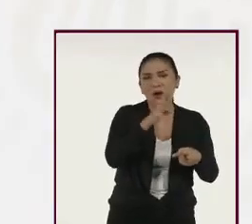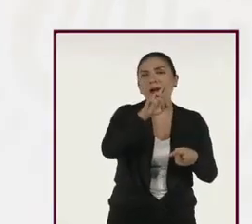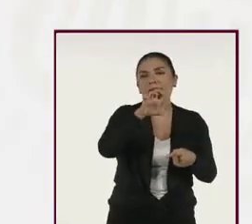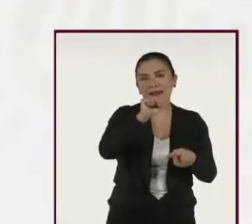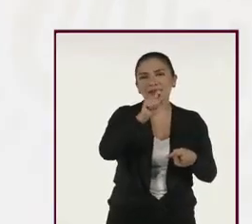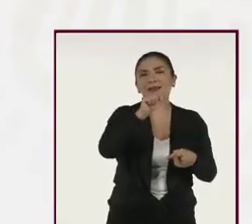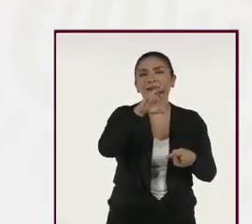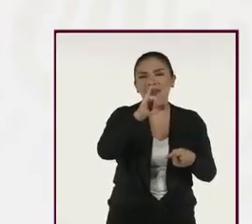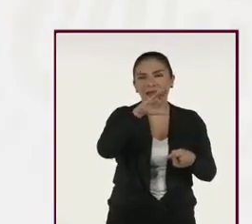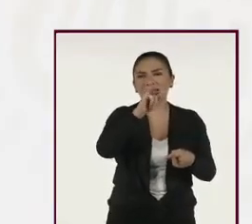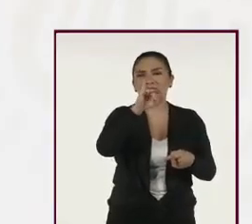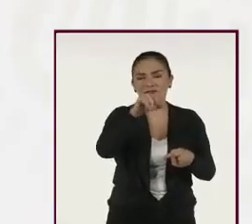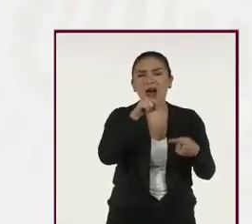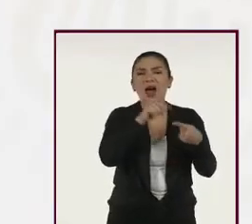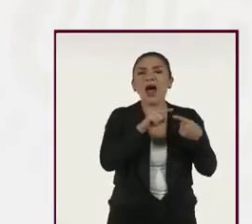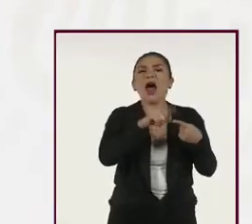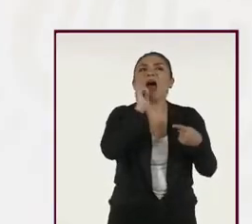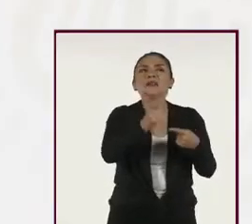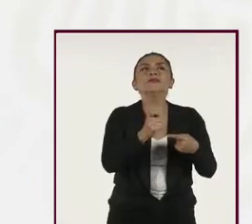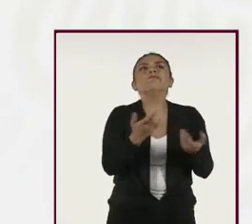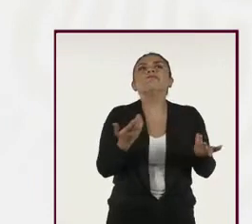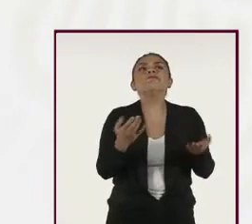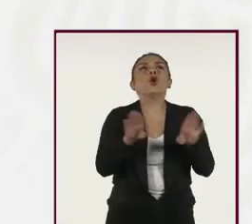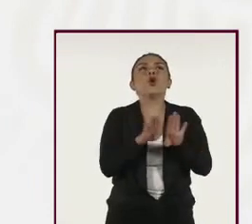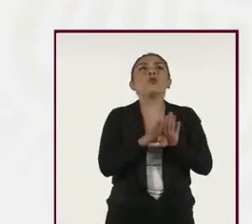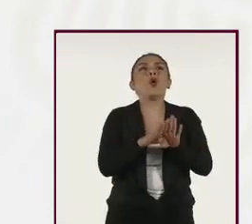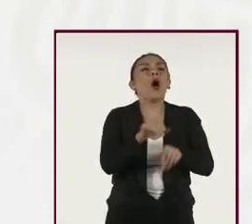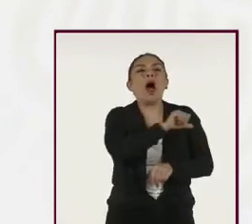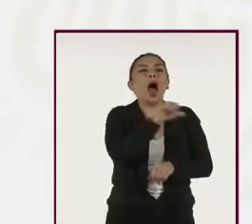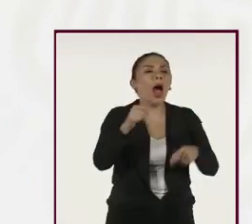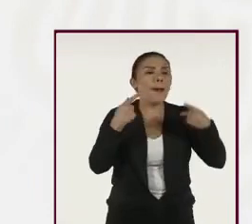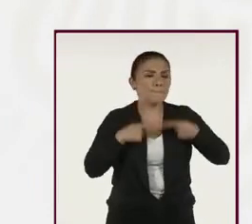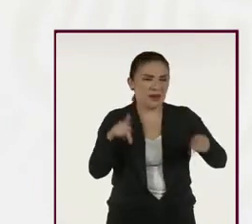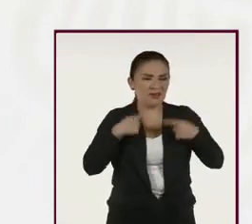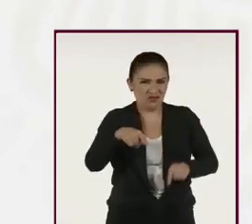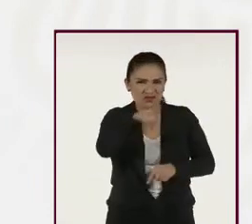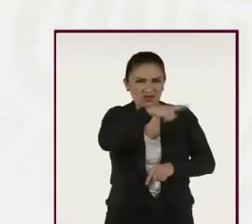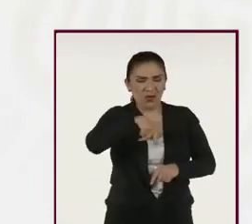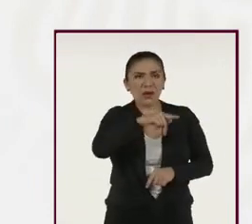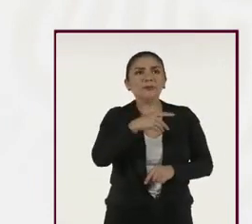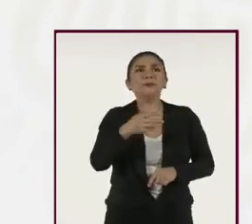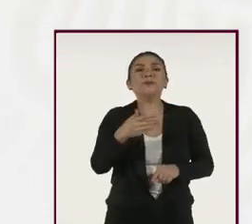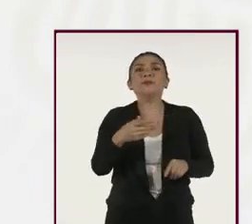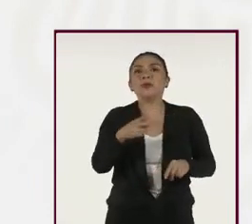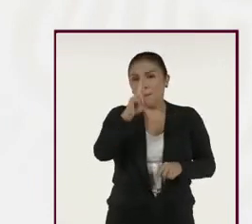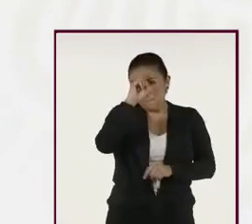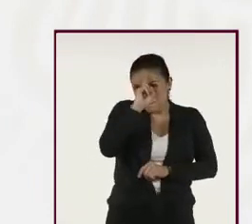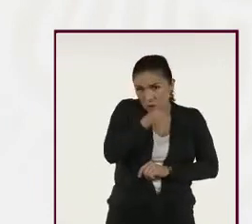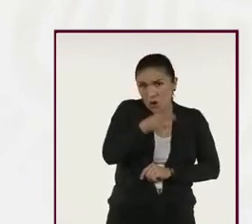La restrictiva se va a referir particularmente a aquellos pacientes que tienen una